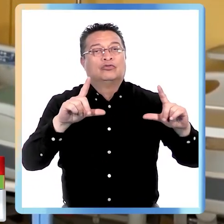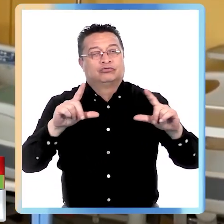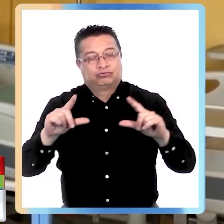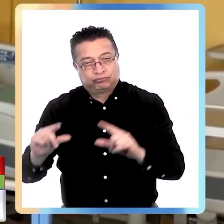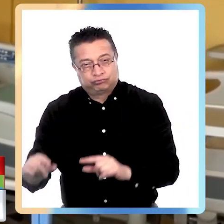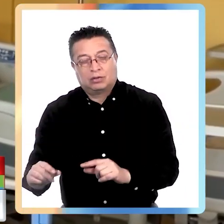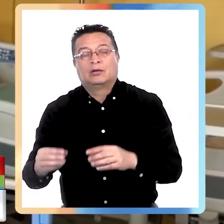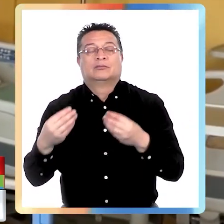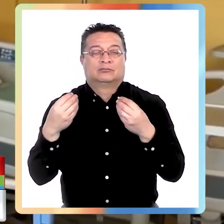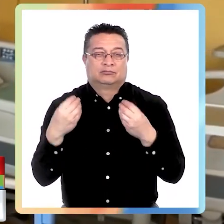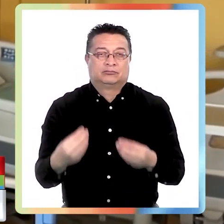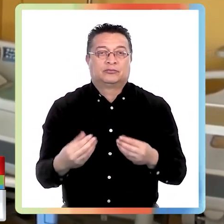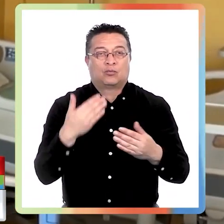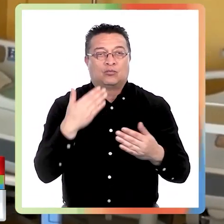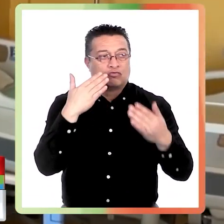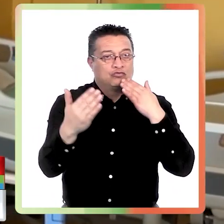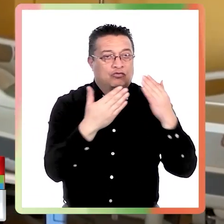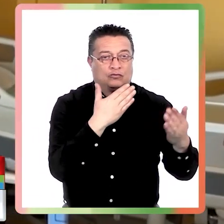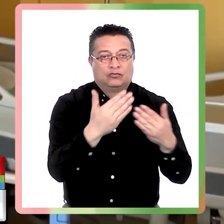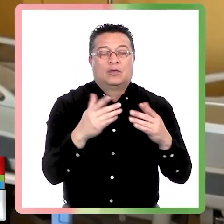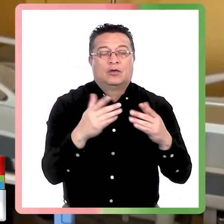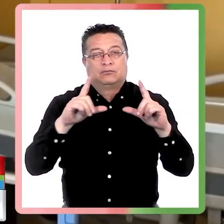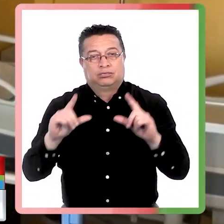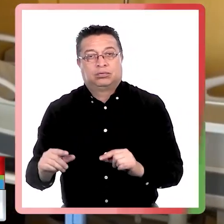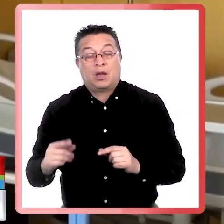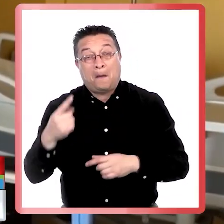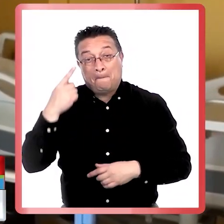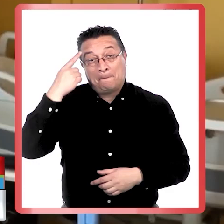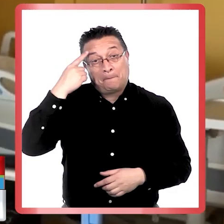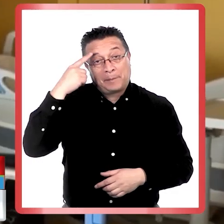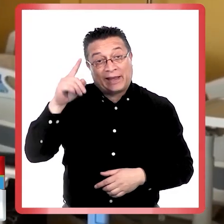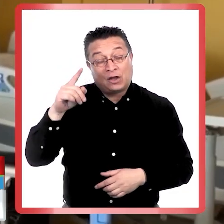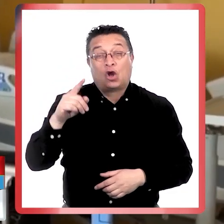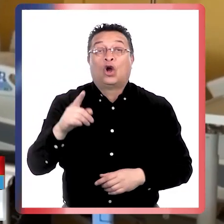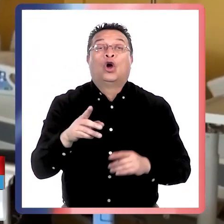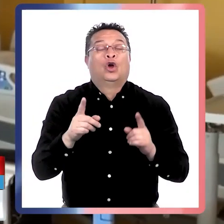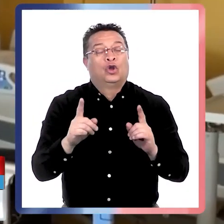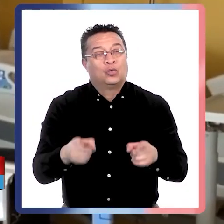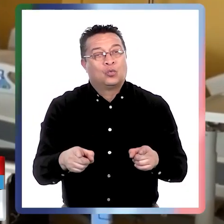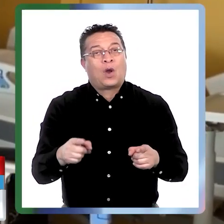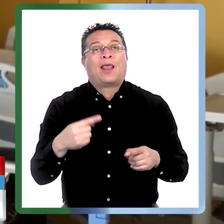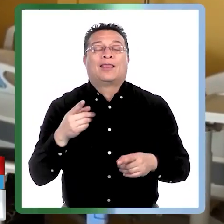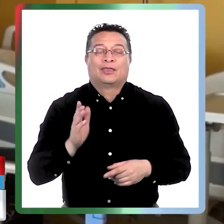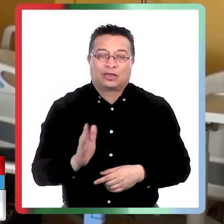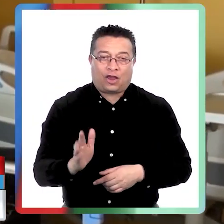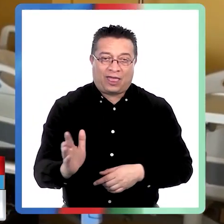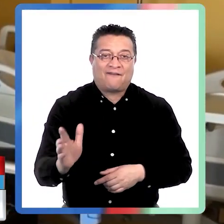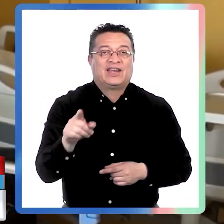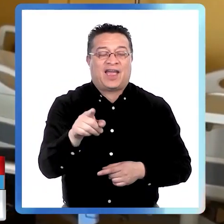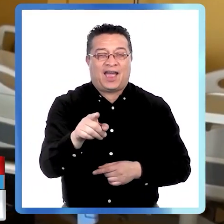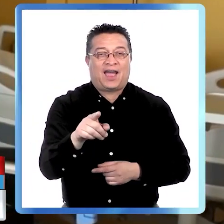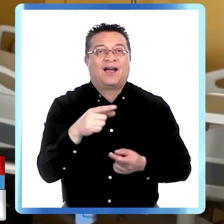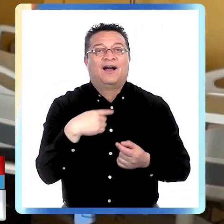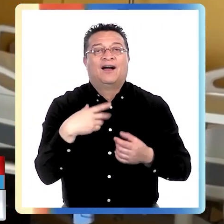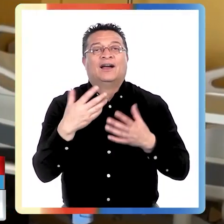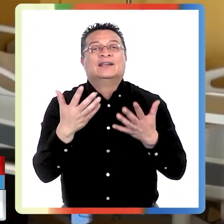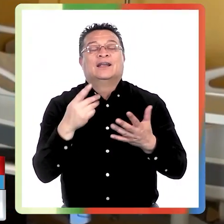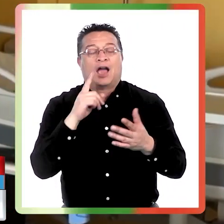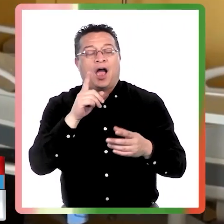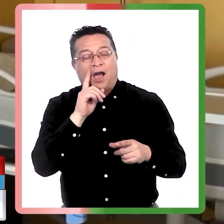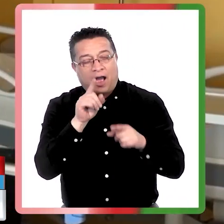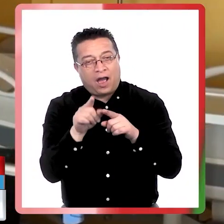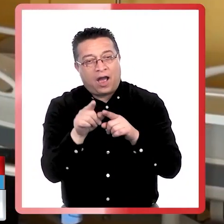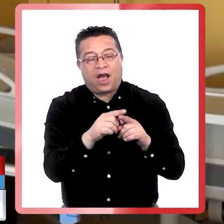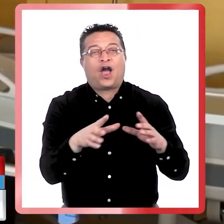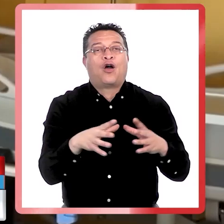veamos una disminución de contagio, pero de igual manera todavía